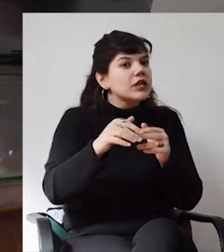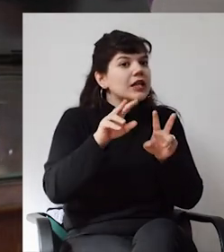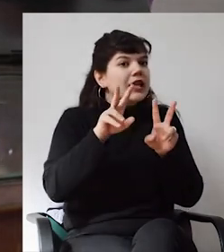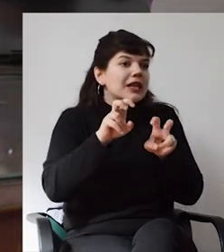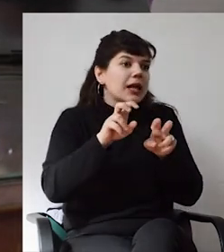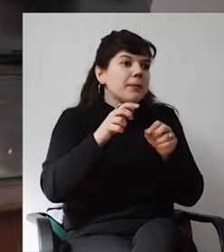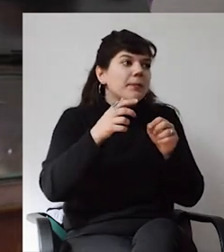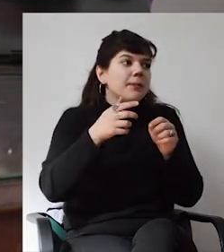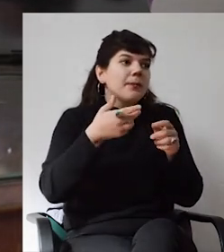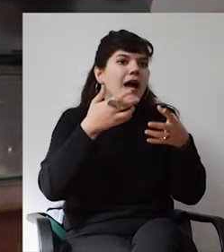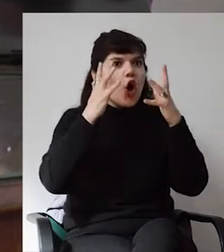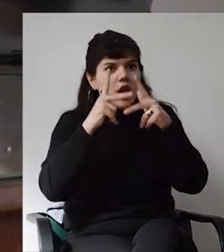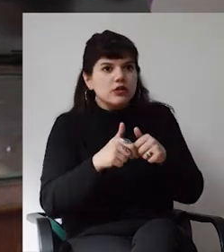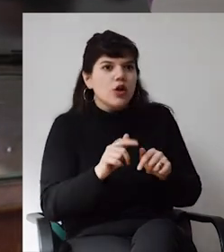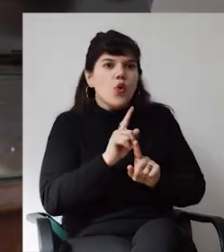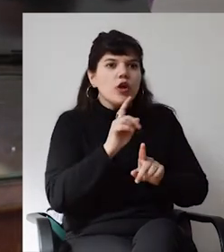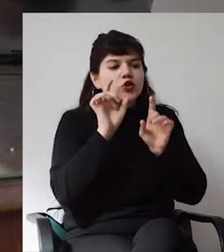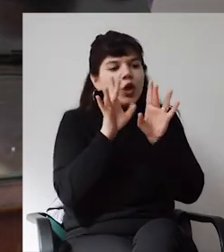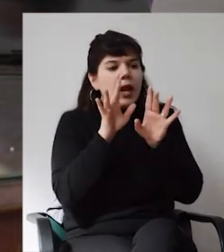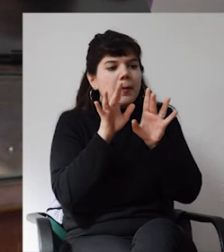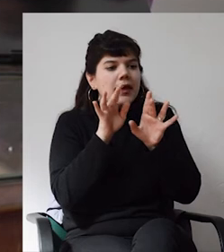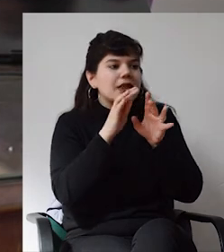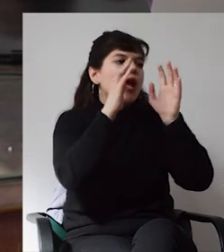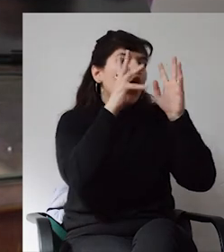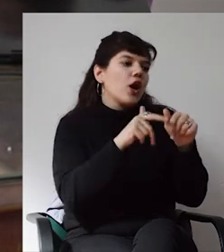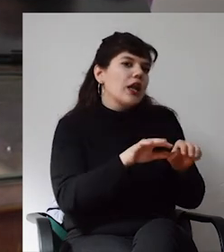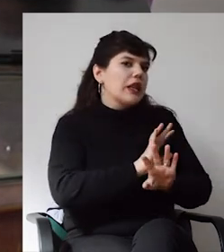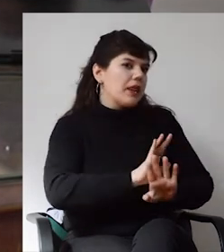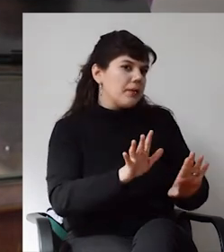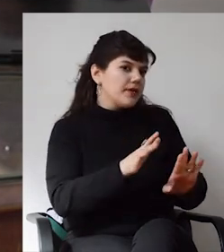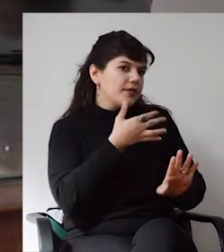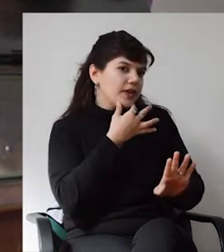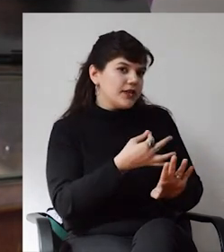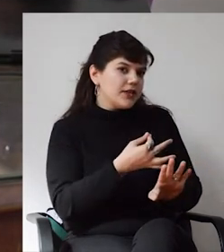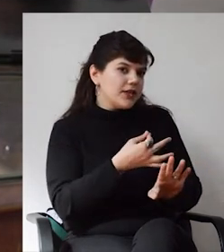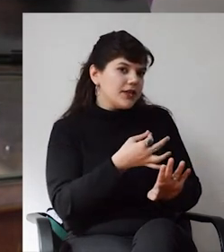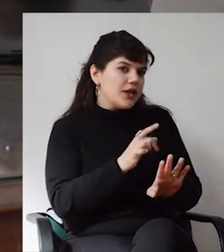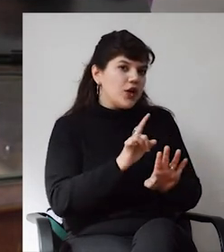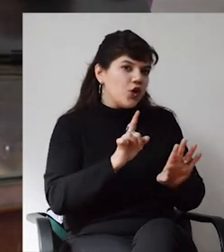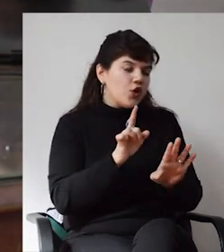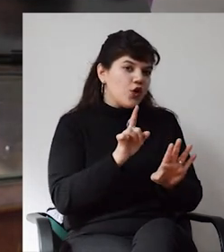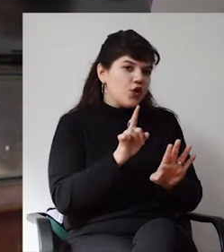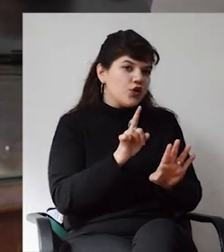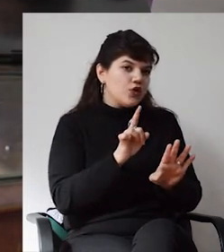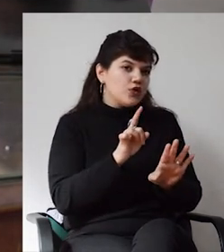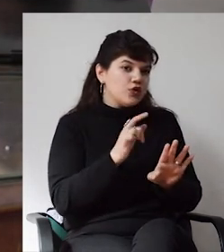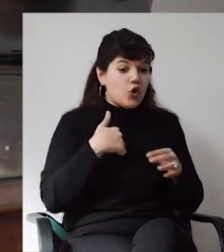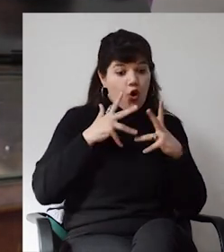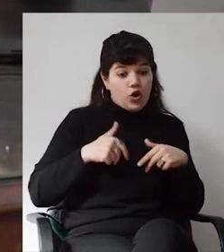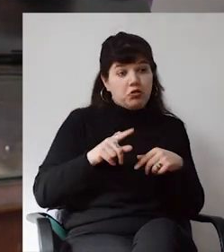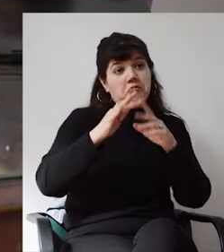los cometidos del prorrectorado de gestión no es gestionar en función de sí mismo, gestión por